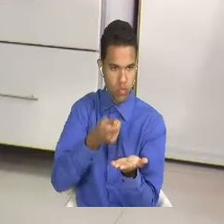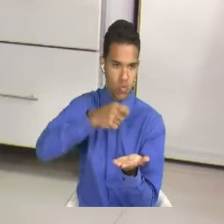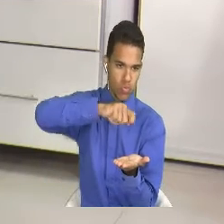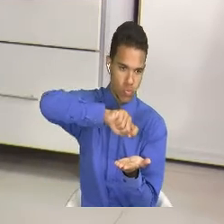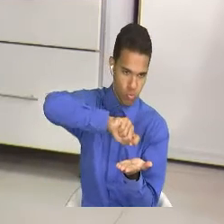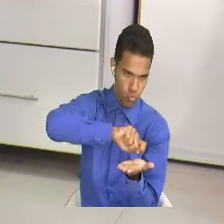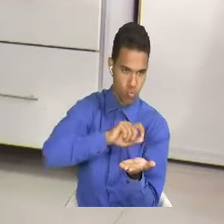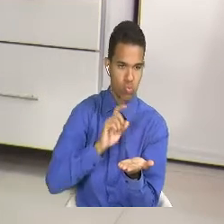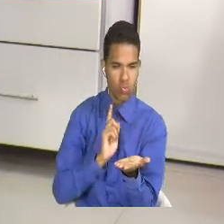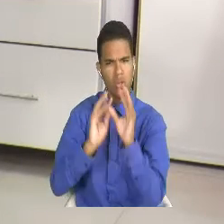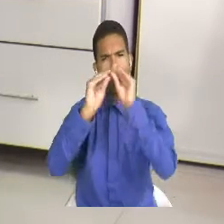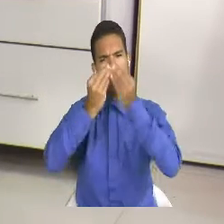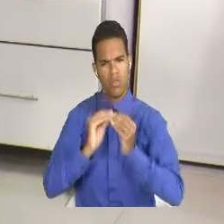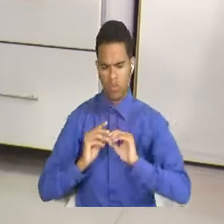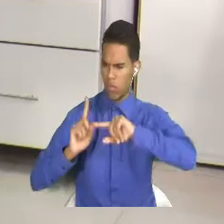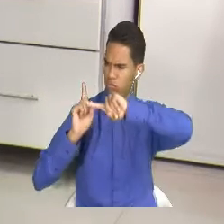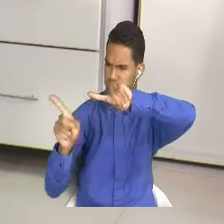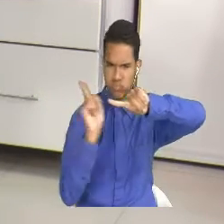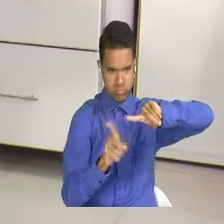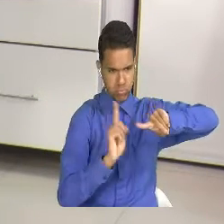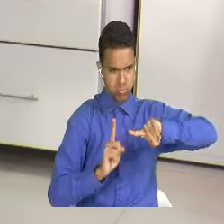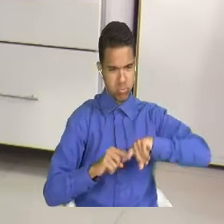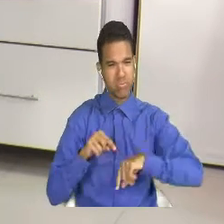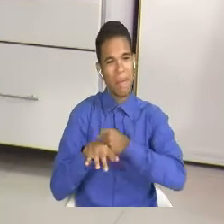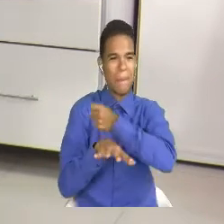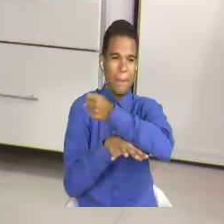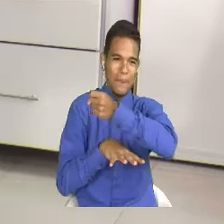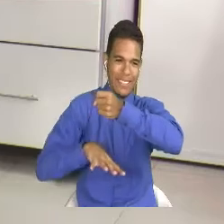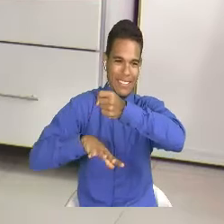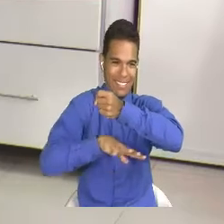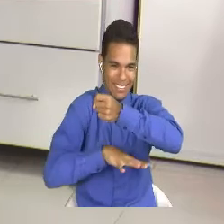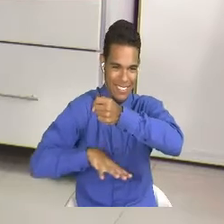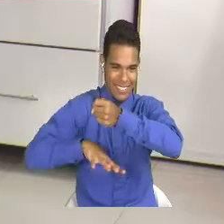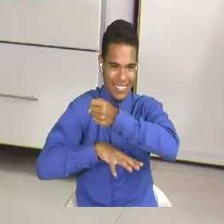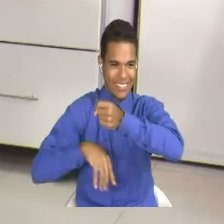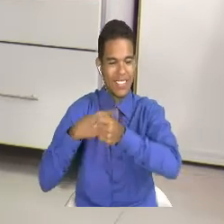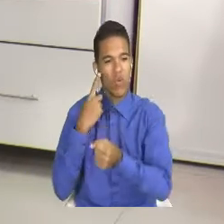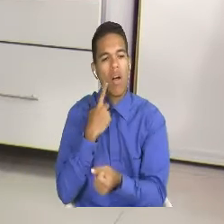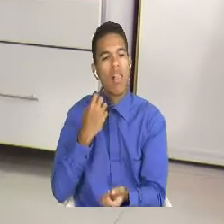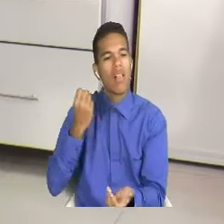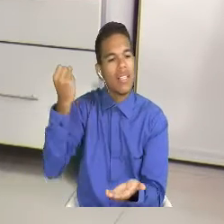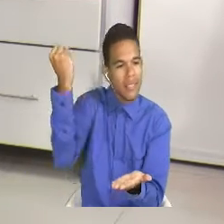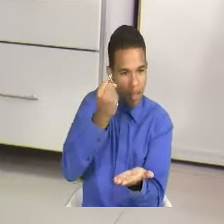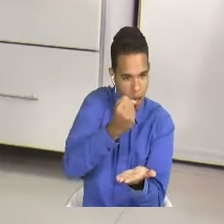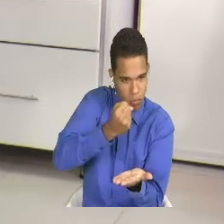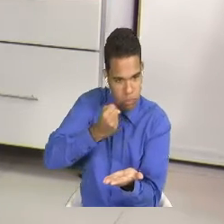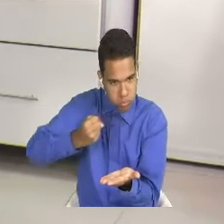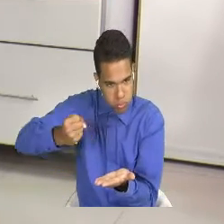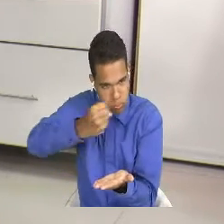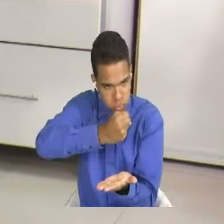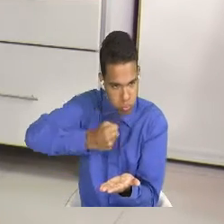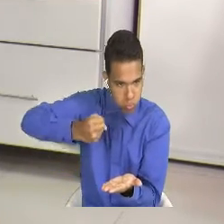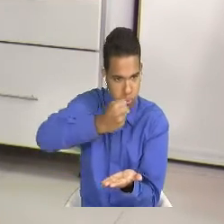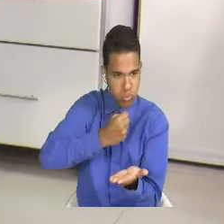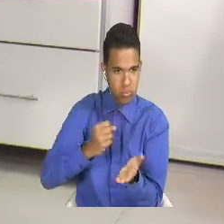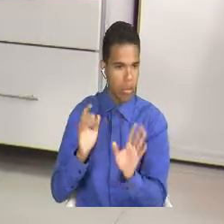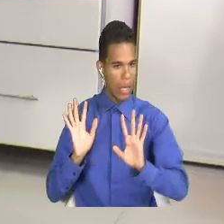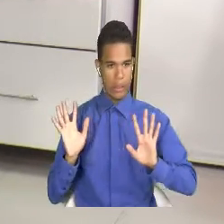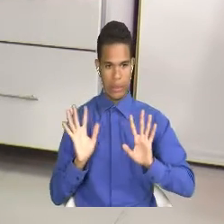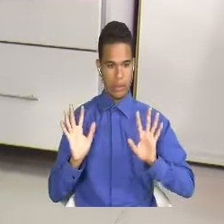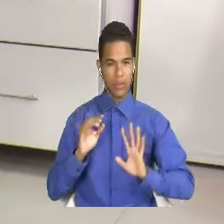el rebozado. Ajá. Esto es una básica como salsa Orly. Okay. Una adaptación de la salsa Orly. La